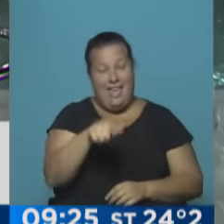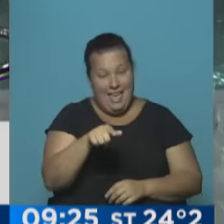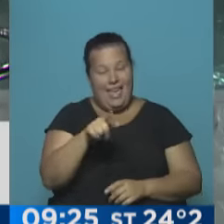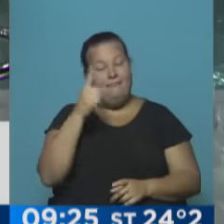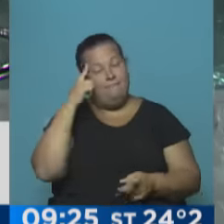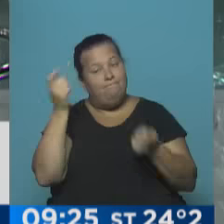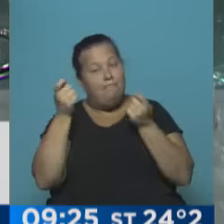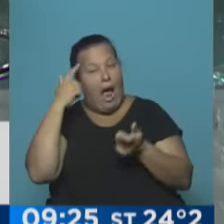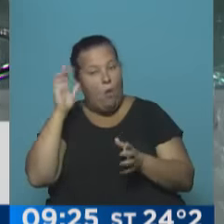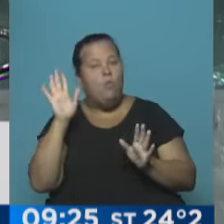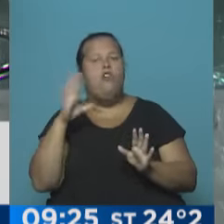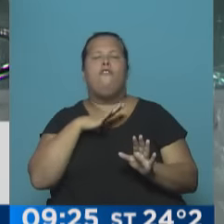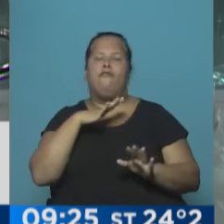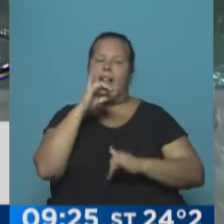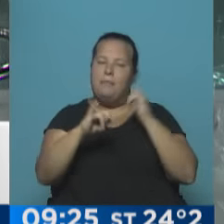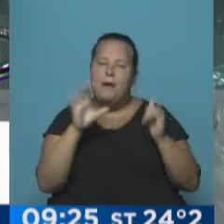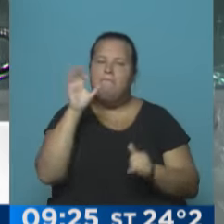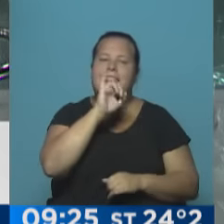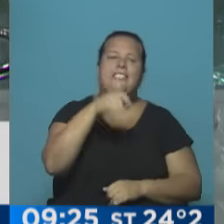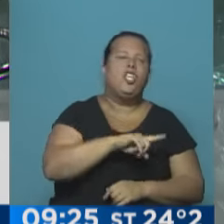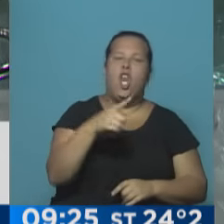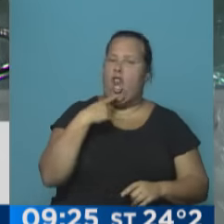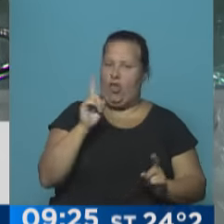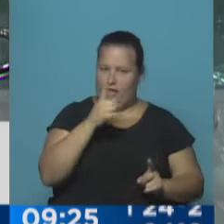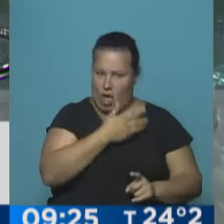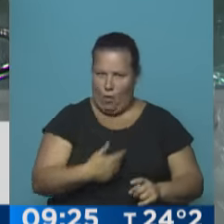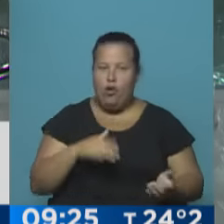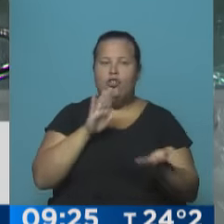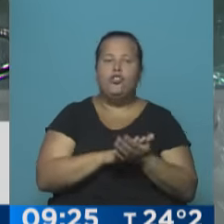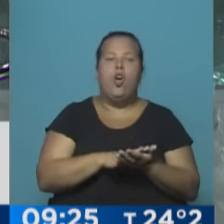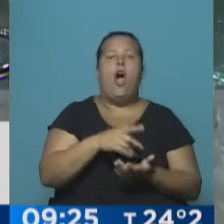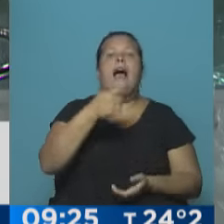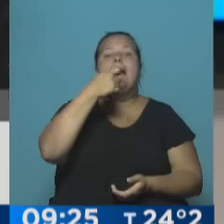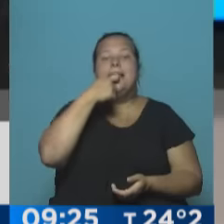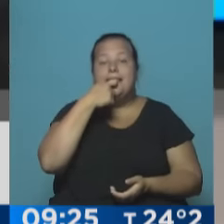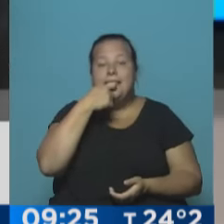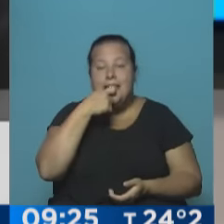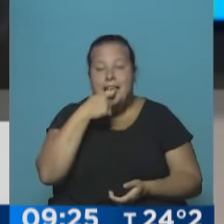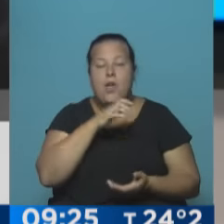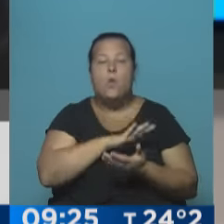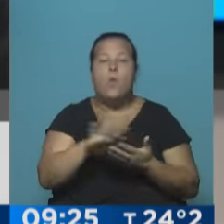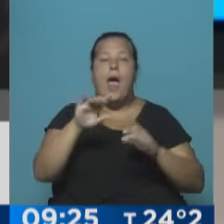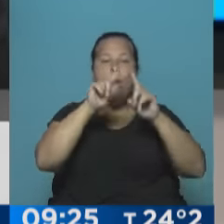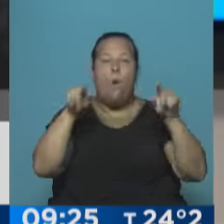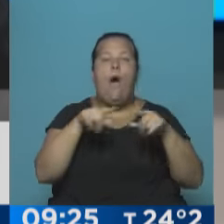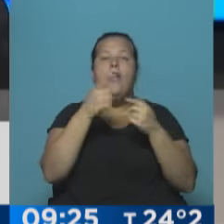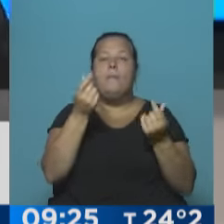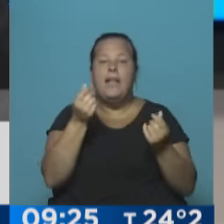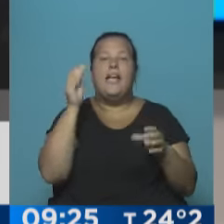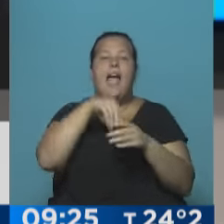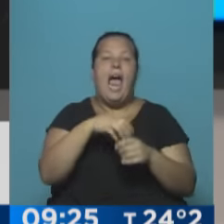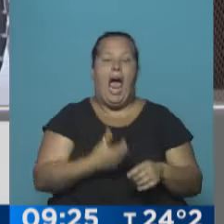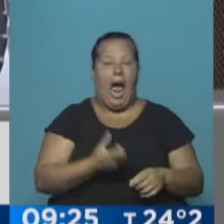especulaciones ayer no se explicó no se dijo ni que sí ni que no del gobierno con respecto a si esto nuevo cuadro tarifarios va a incluir el